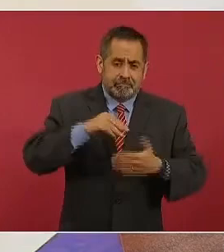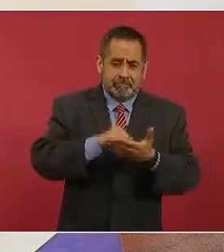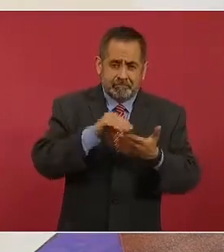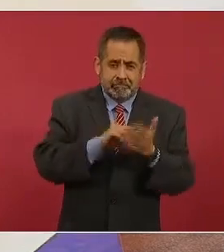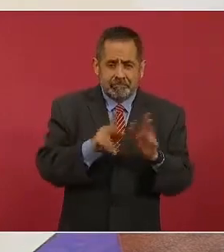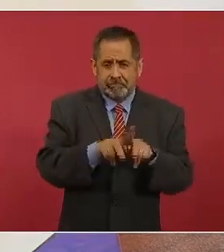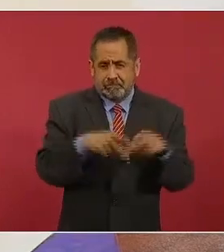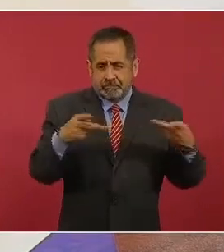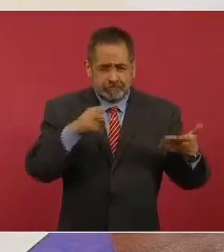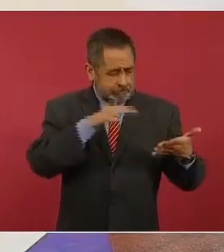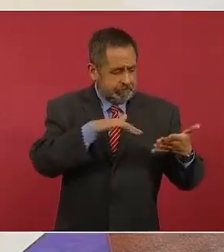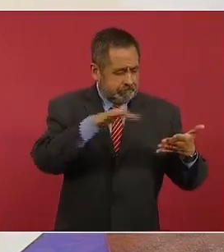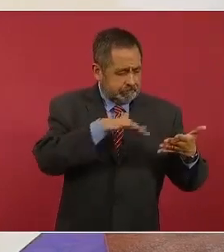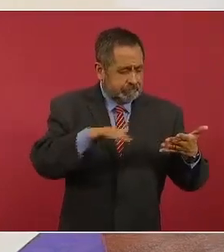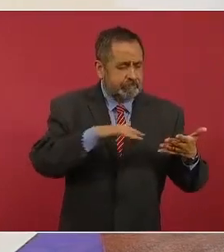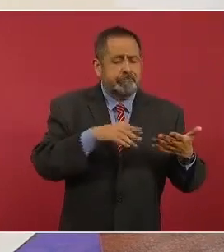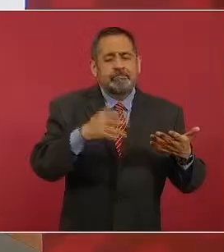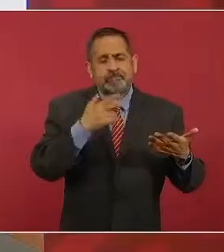leemos periódicos.